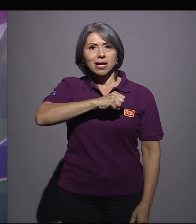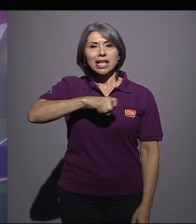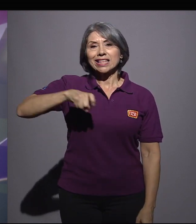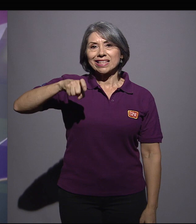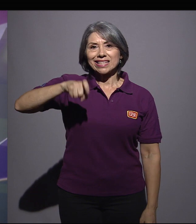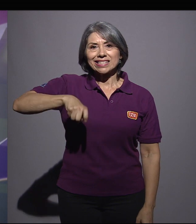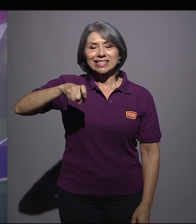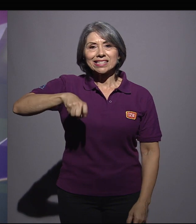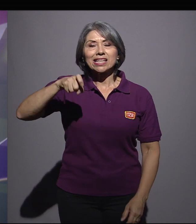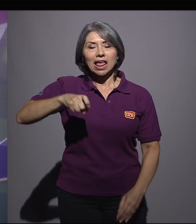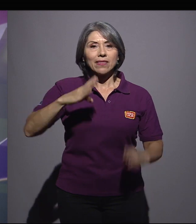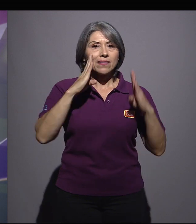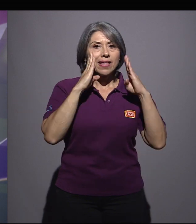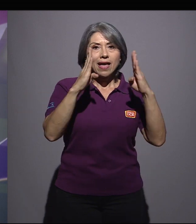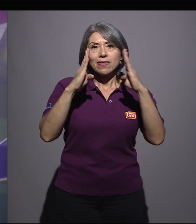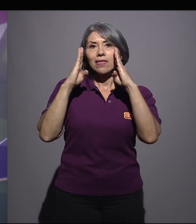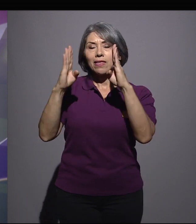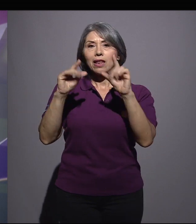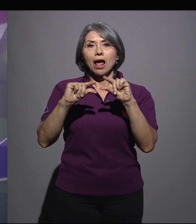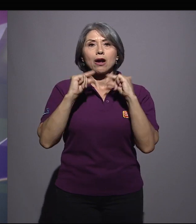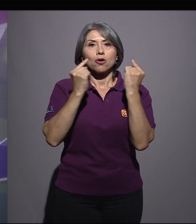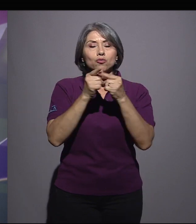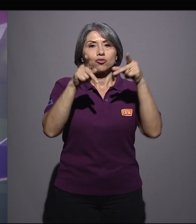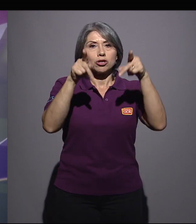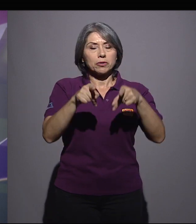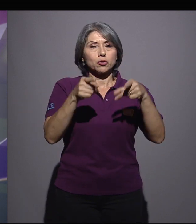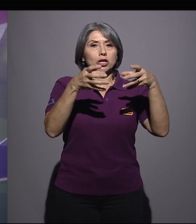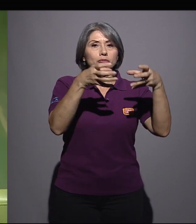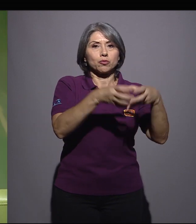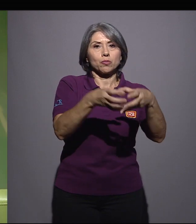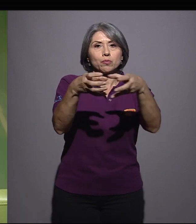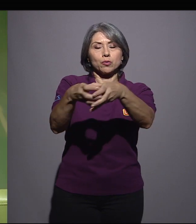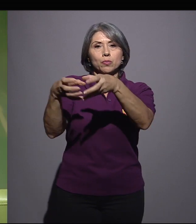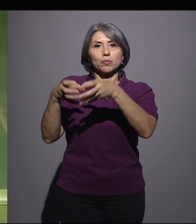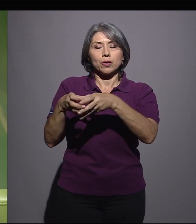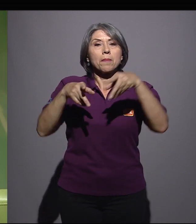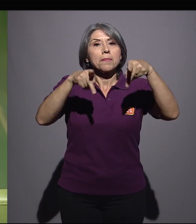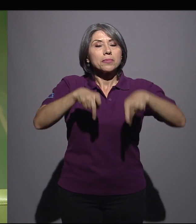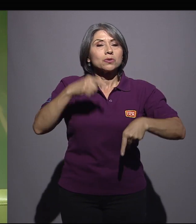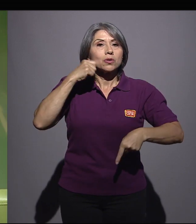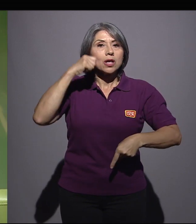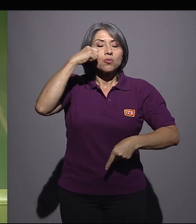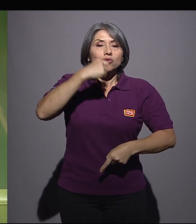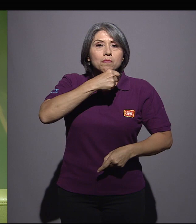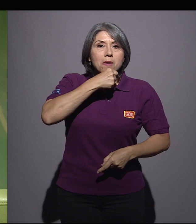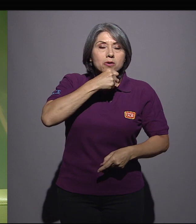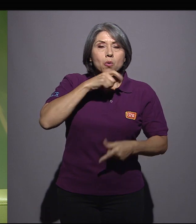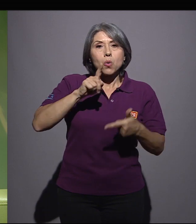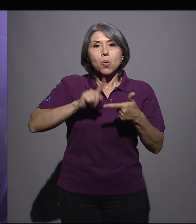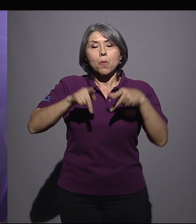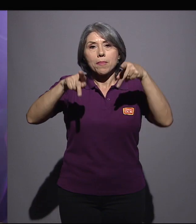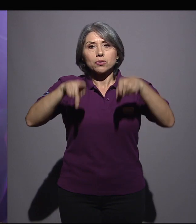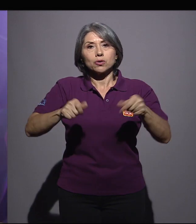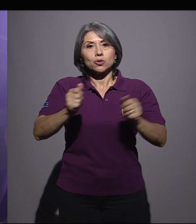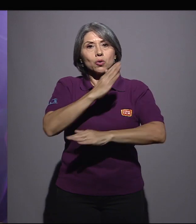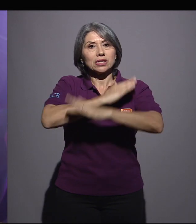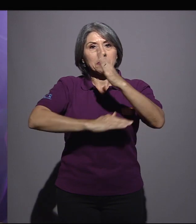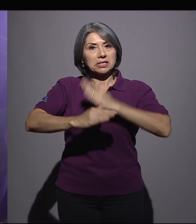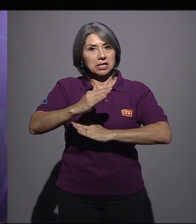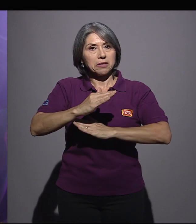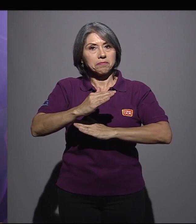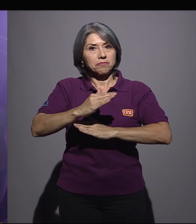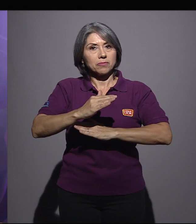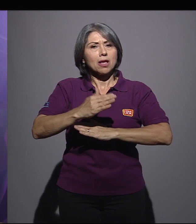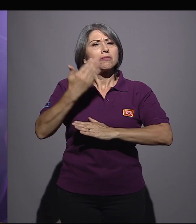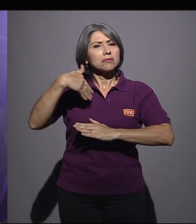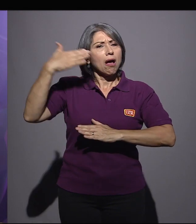son estas poblaciones, ¿verdad?, tanto adultos mayores como las personas con alguna discapacidad, y ha venido abordándose poco a poco.